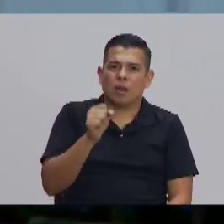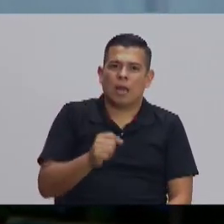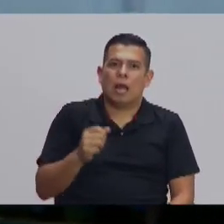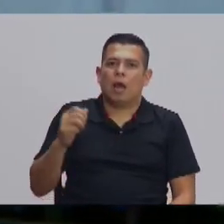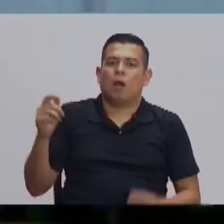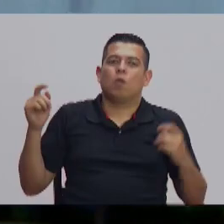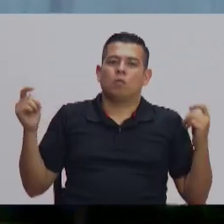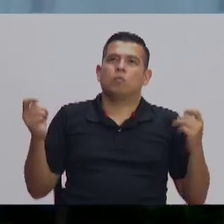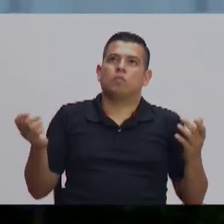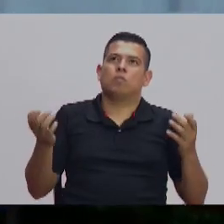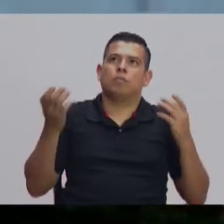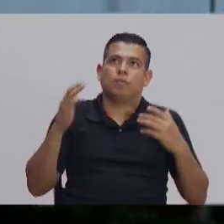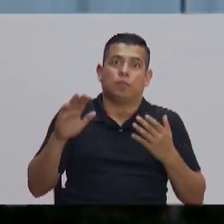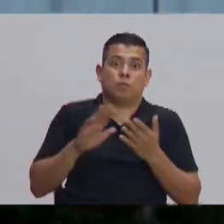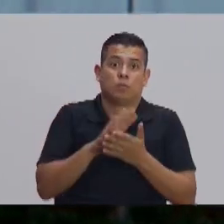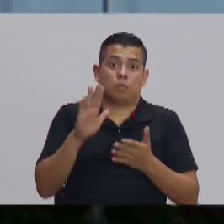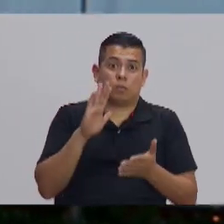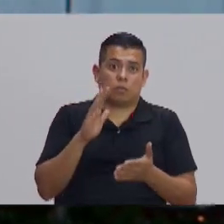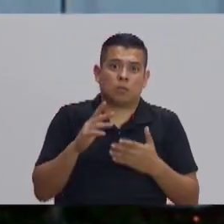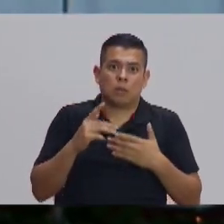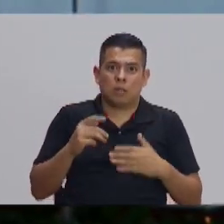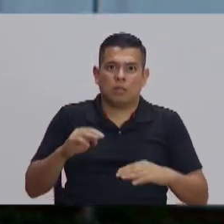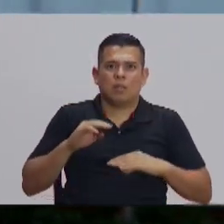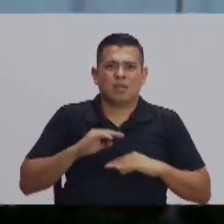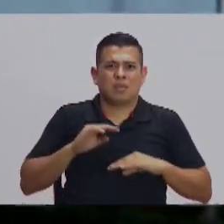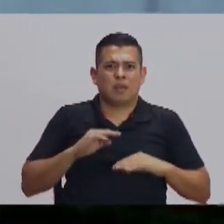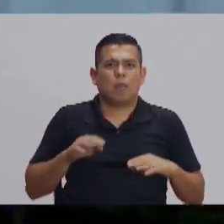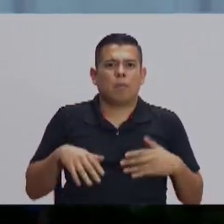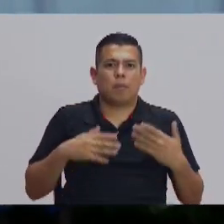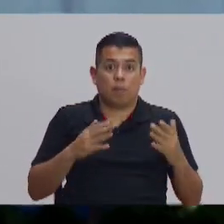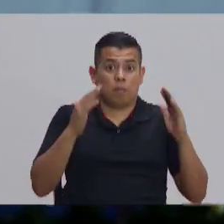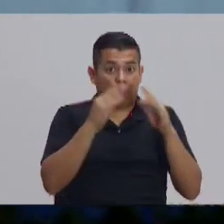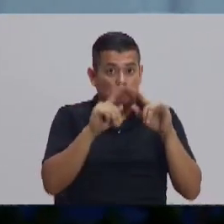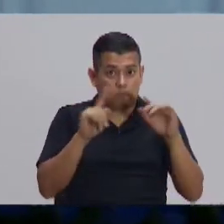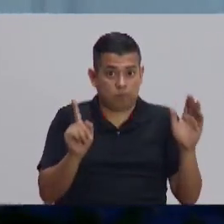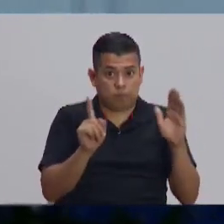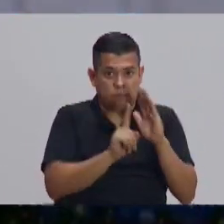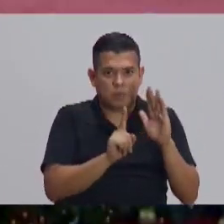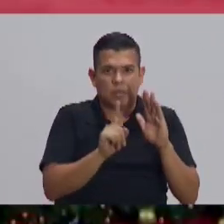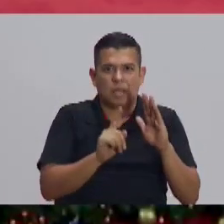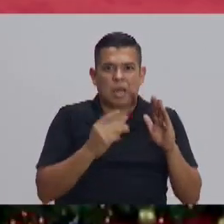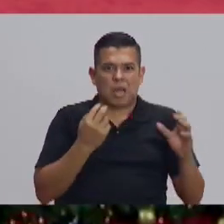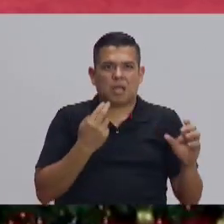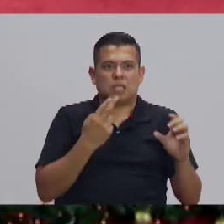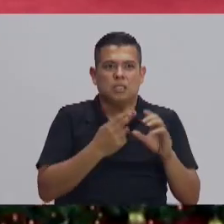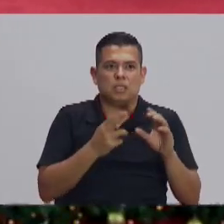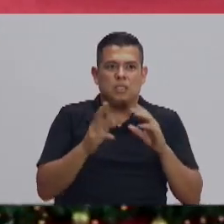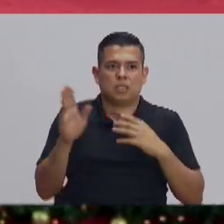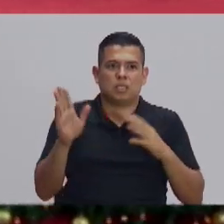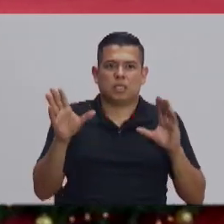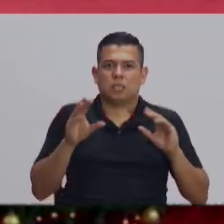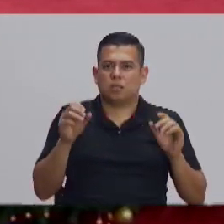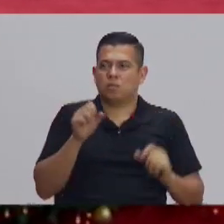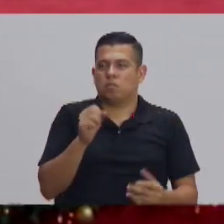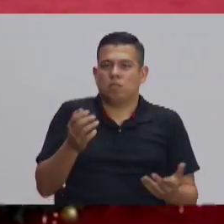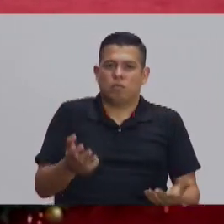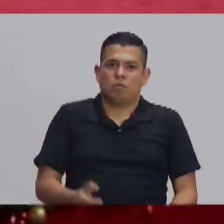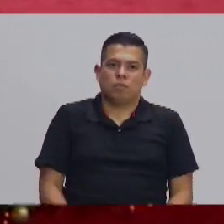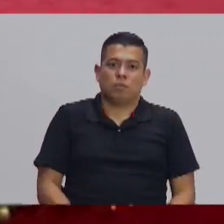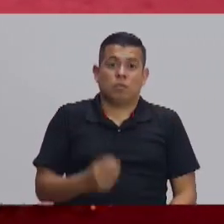gloria a dios espiritualmente hablando porque venimos a su casa pero no participamos del culto